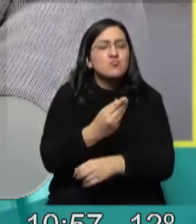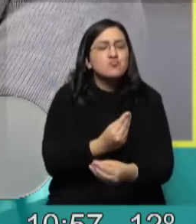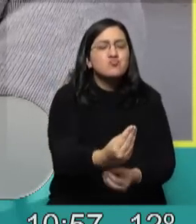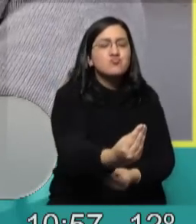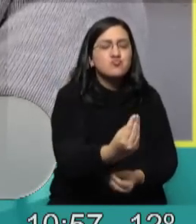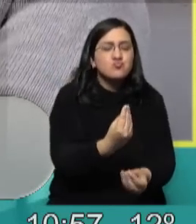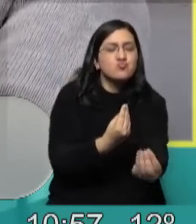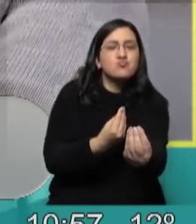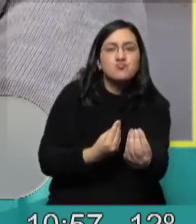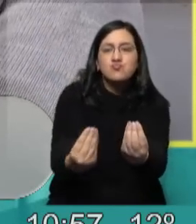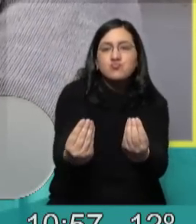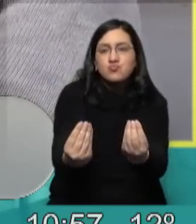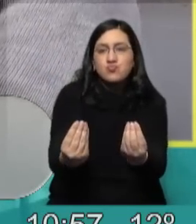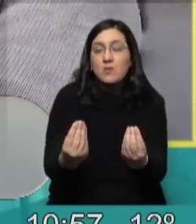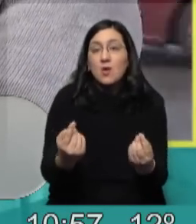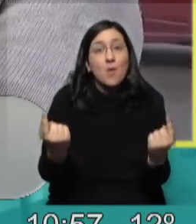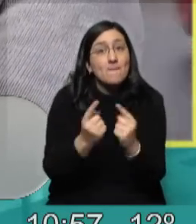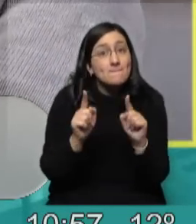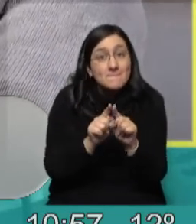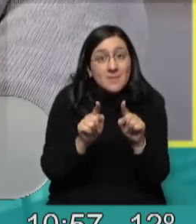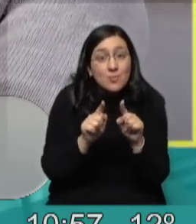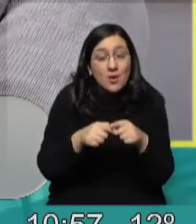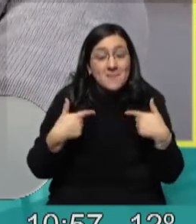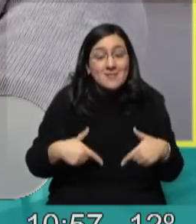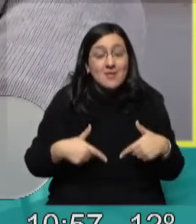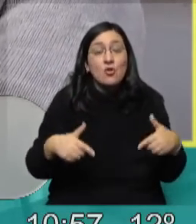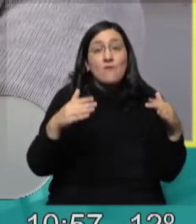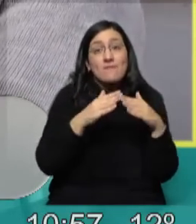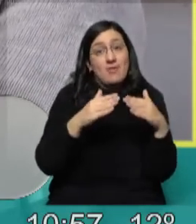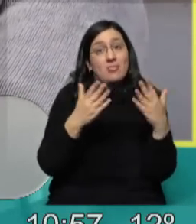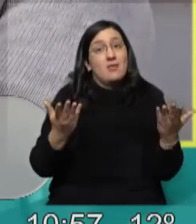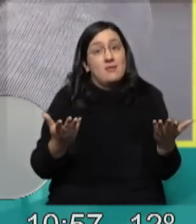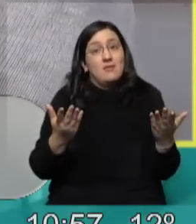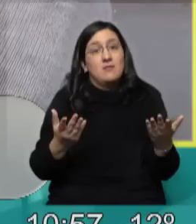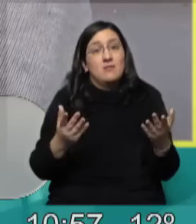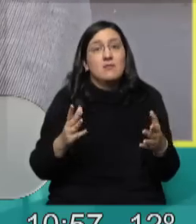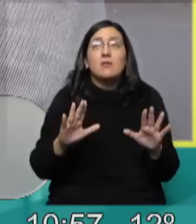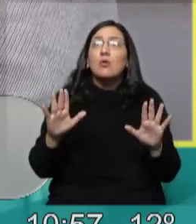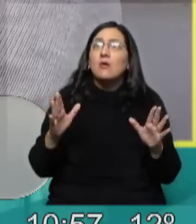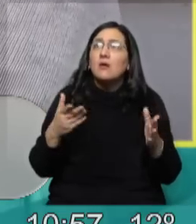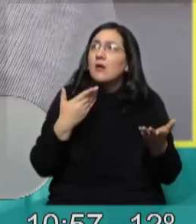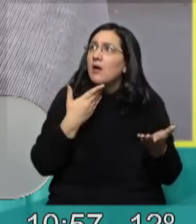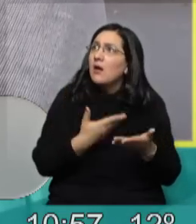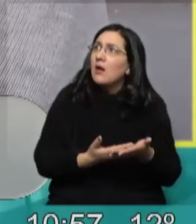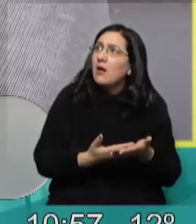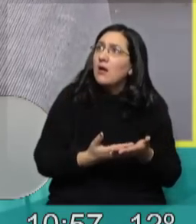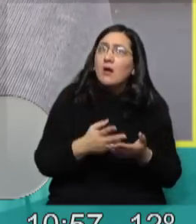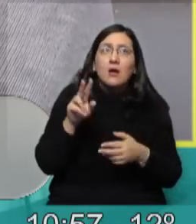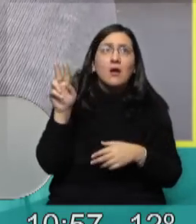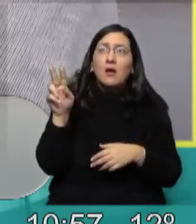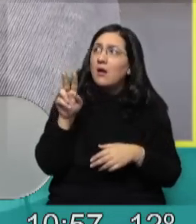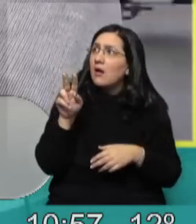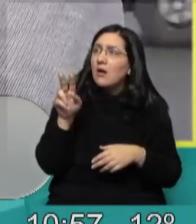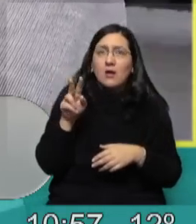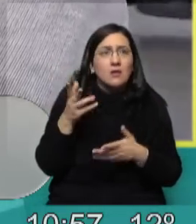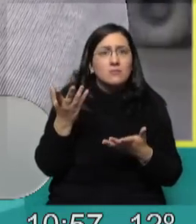se hace todo mal. Lo mismo que pasó en el Ministerio de Vivienda, por ejemplo, con las viviendas. Y todos quedamos como que, bueno, mirándola de costado,